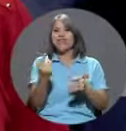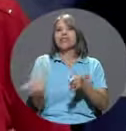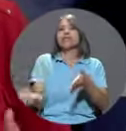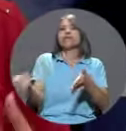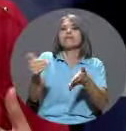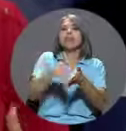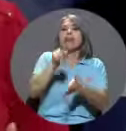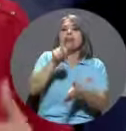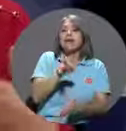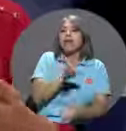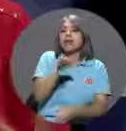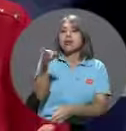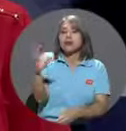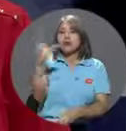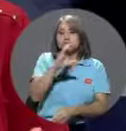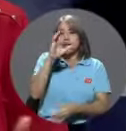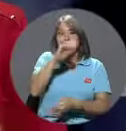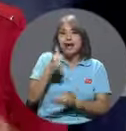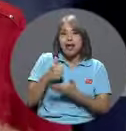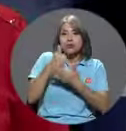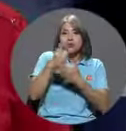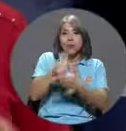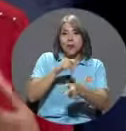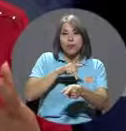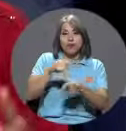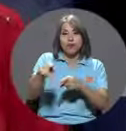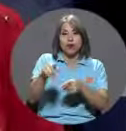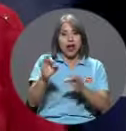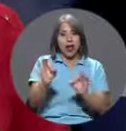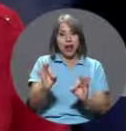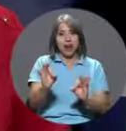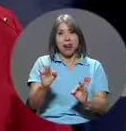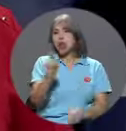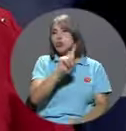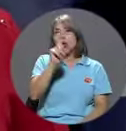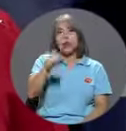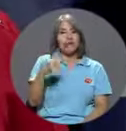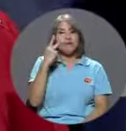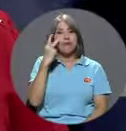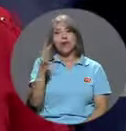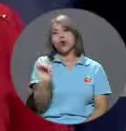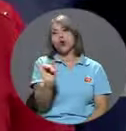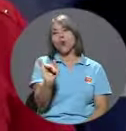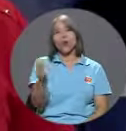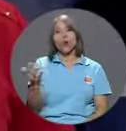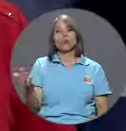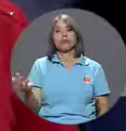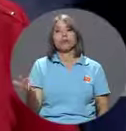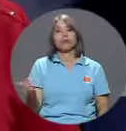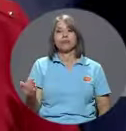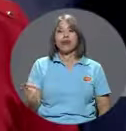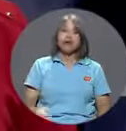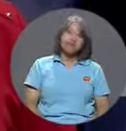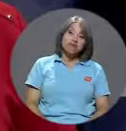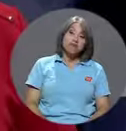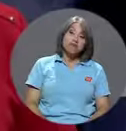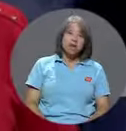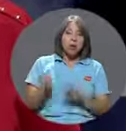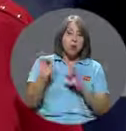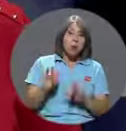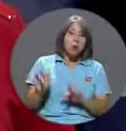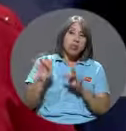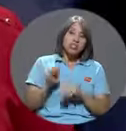súper importante. Buscar esa ayuda profesional nos va a orientar. No verlo como... ¿verdad? No, pobrecita, es